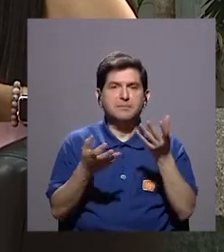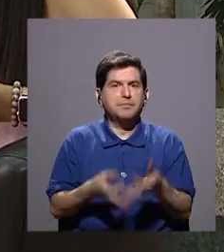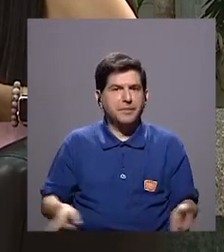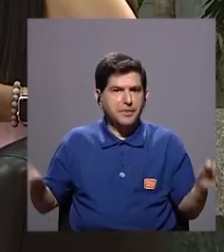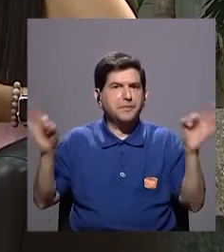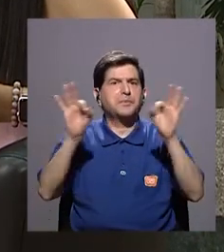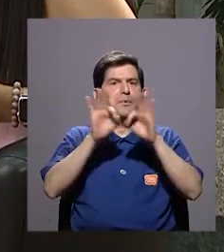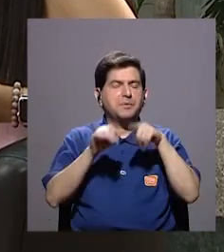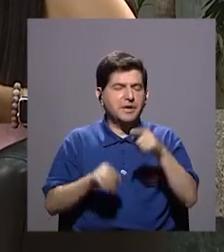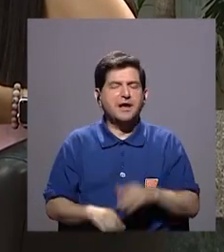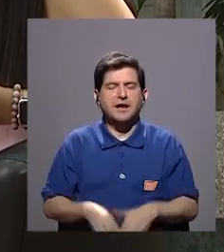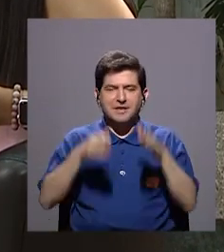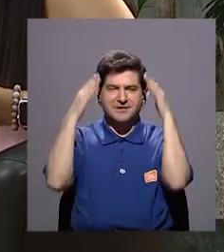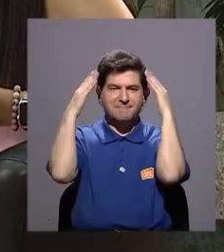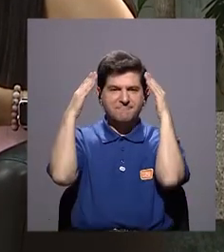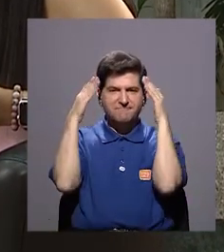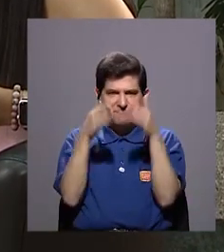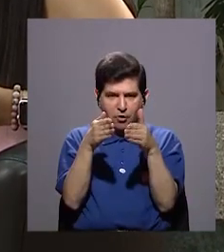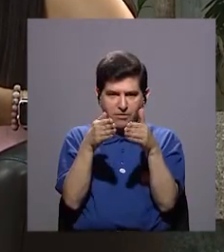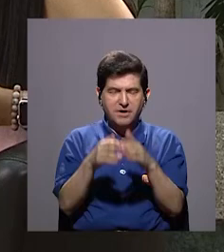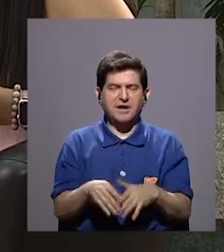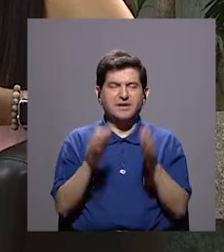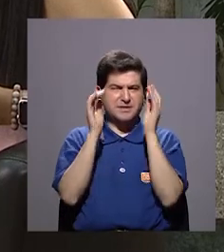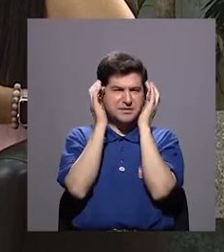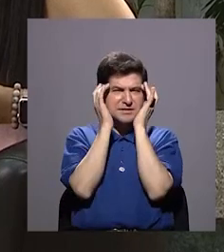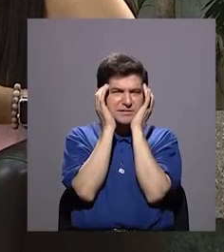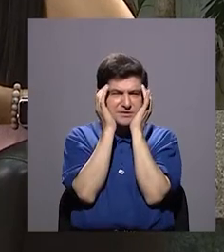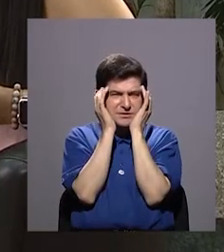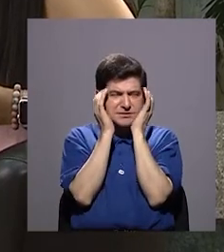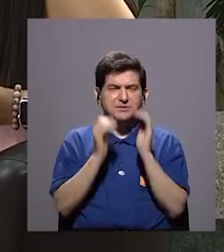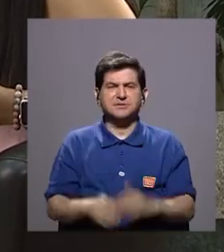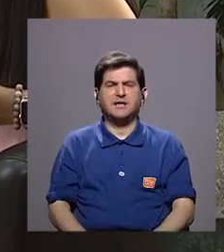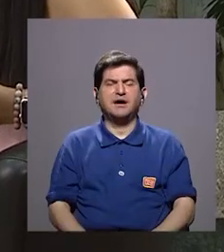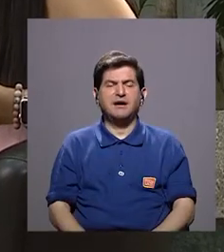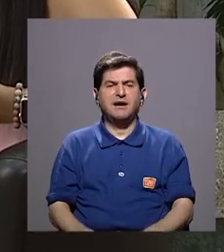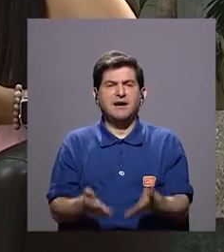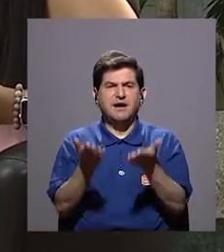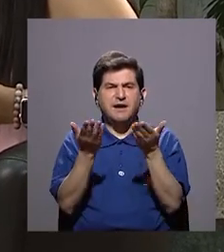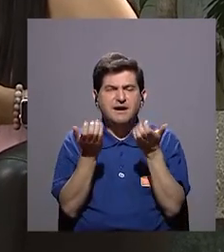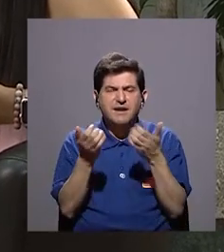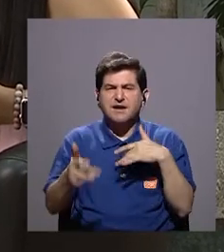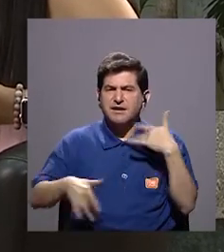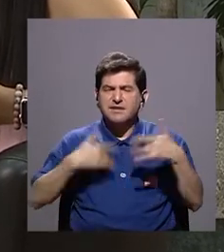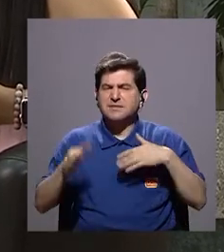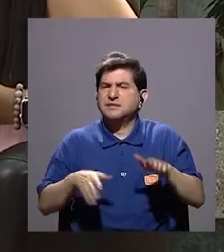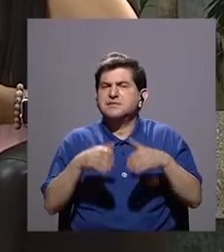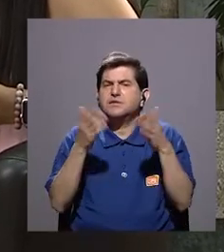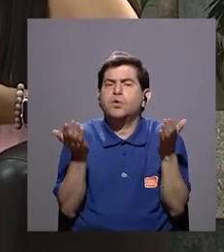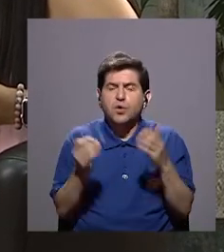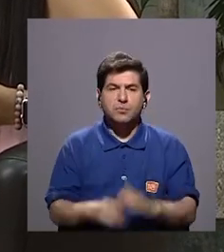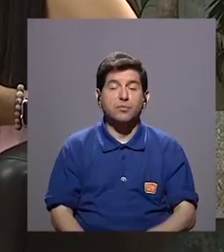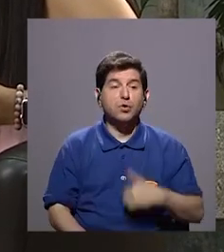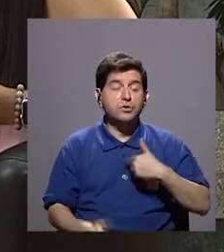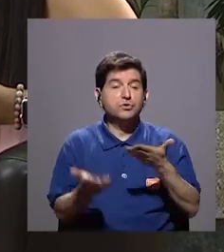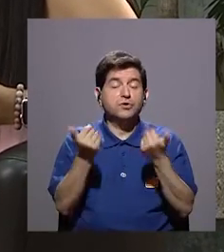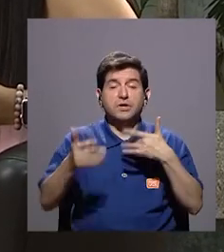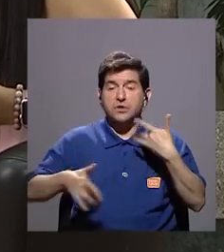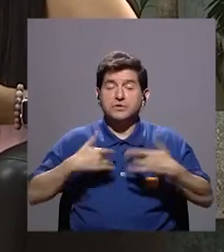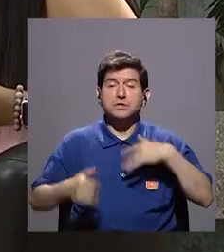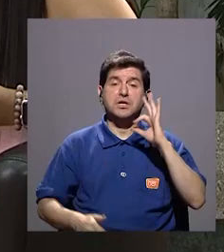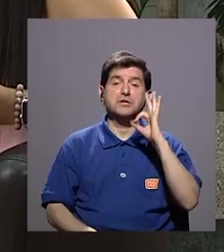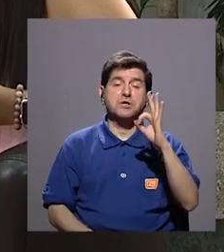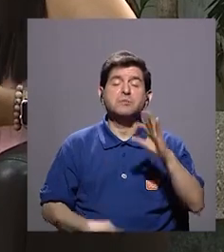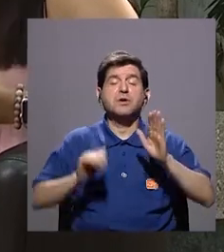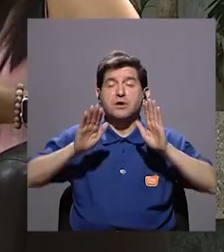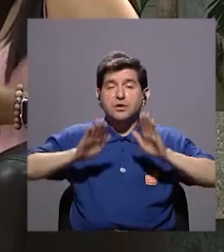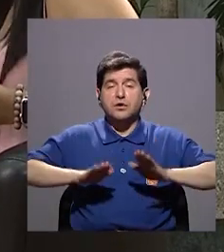tiene, pero sí es importante para que él enfoque de que si está agobiado, cómo se quiere sentir, ¿verdad? ¿Y cómo se quiere sentir usted? Me quiero